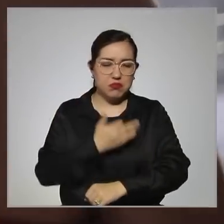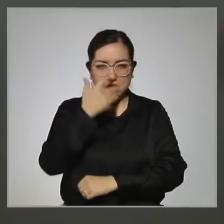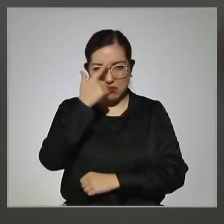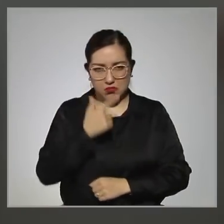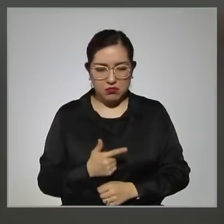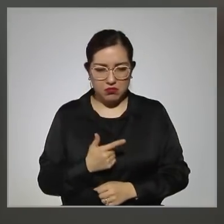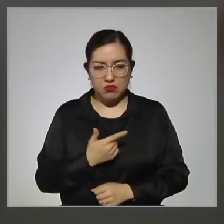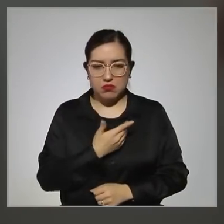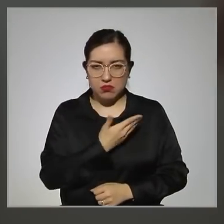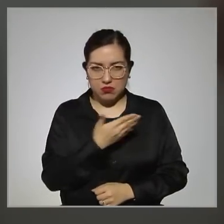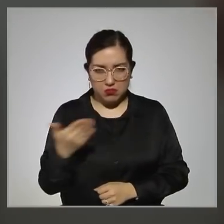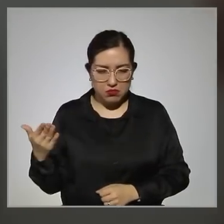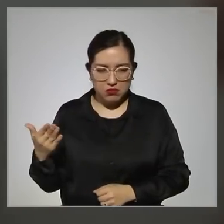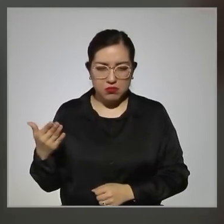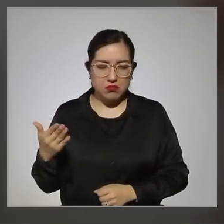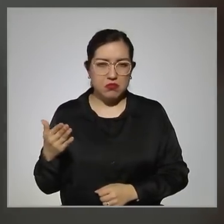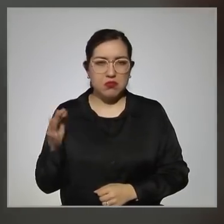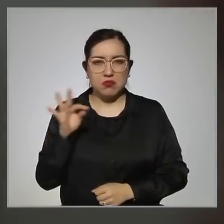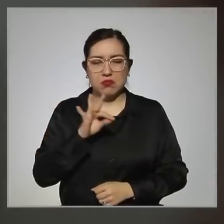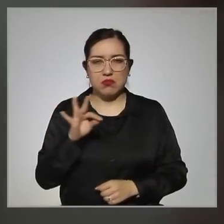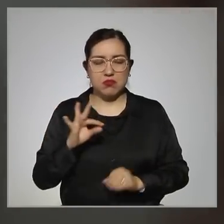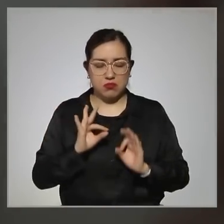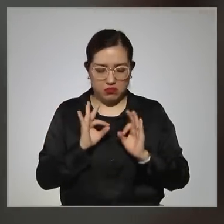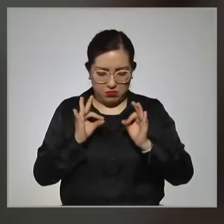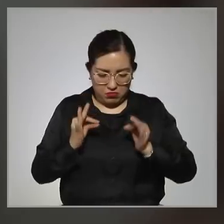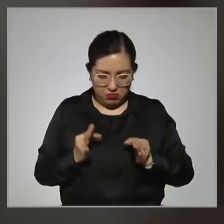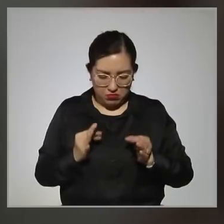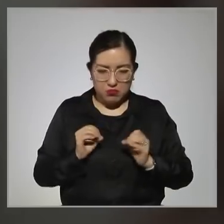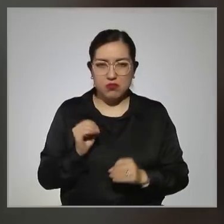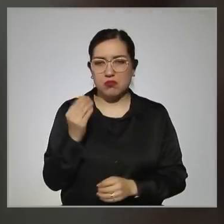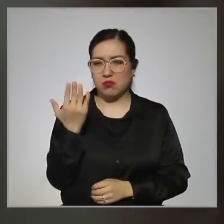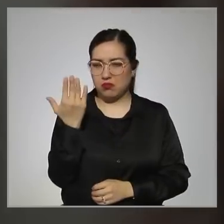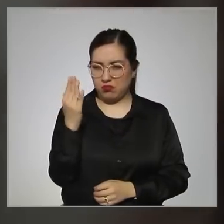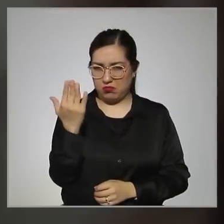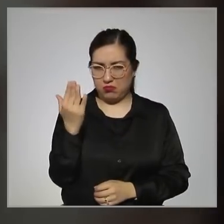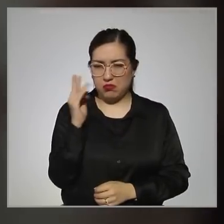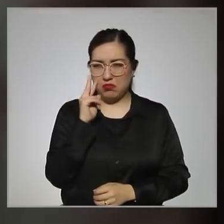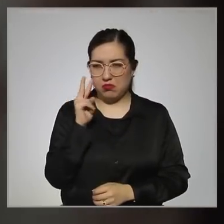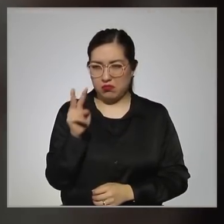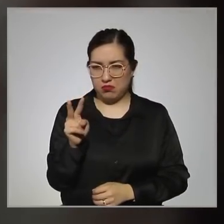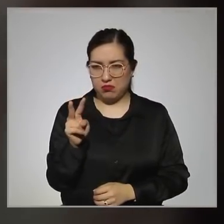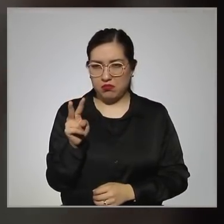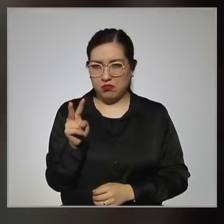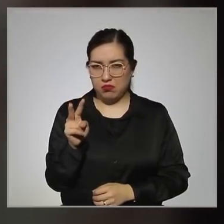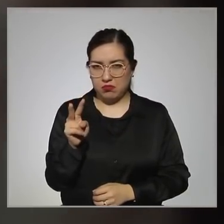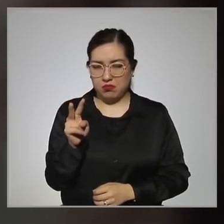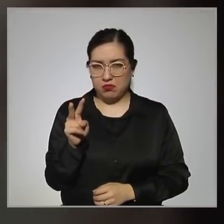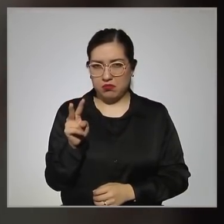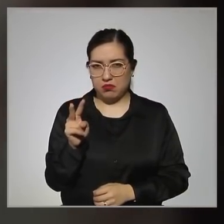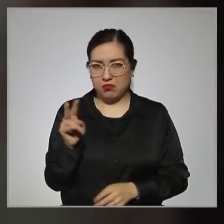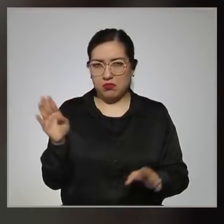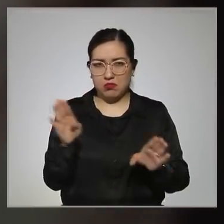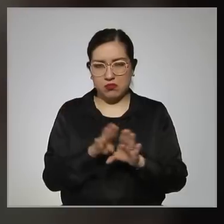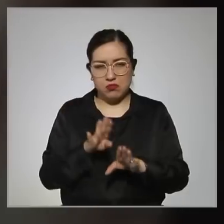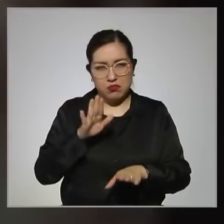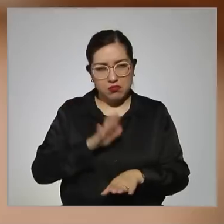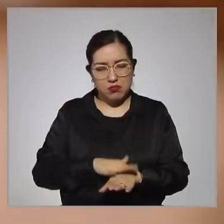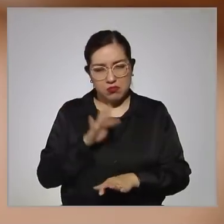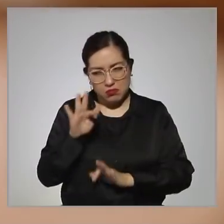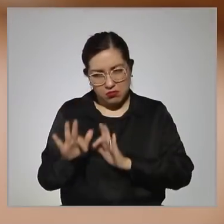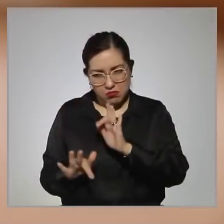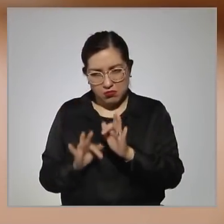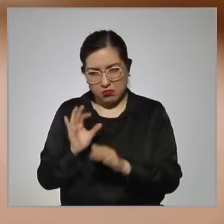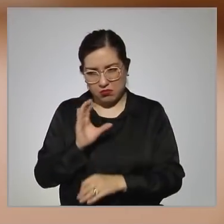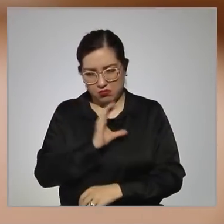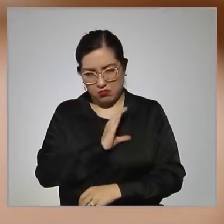podemos mirarnos, tal vez metafóricamente, al espejo y podemos mirarnos con un poco más de compasión y